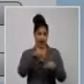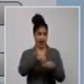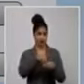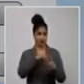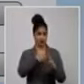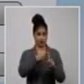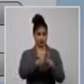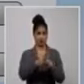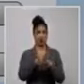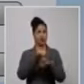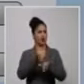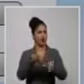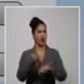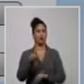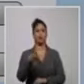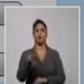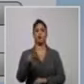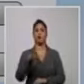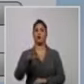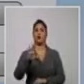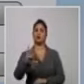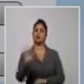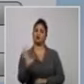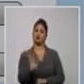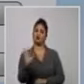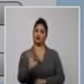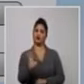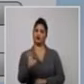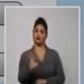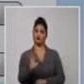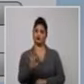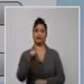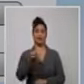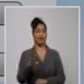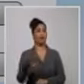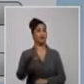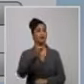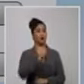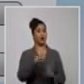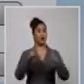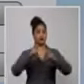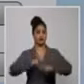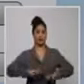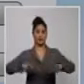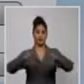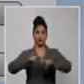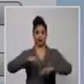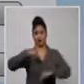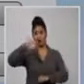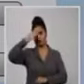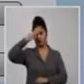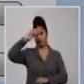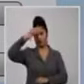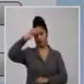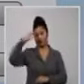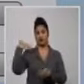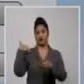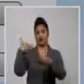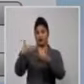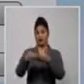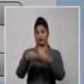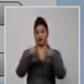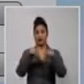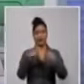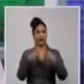1,45% de positividad de las muestras estudiadas en el acumulado. Pero esta mañana en